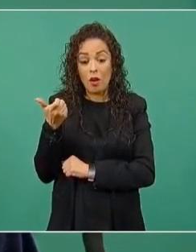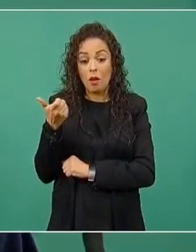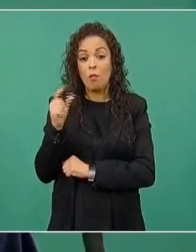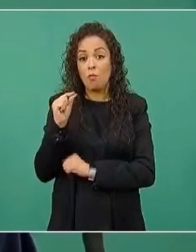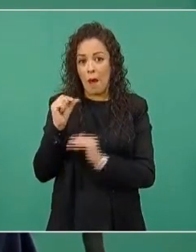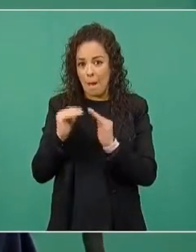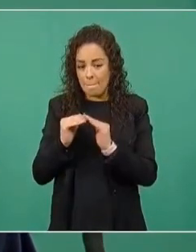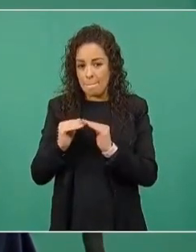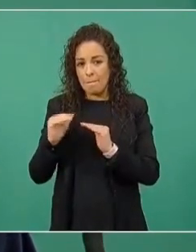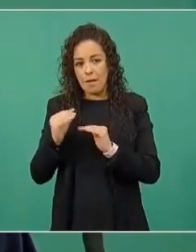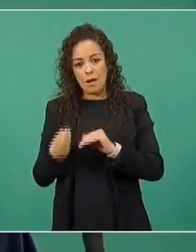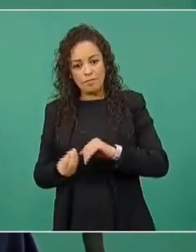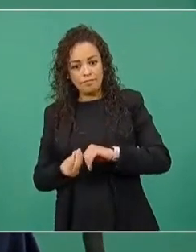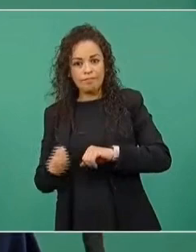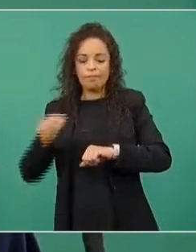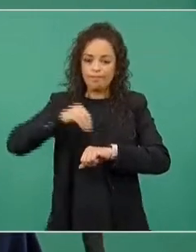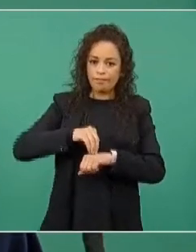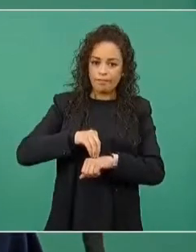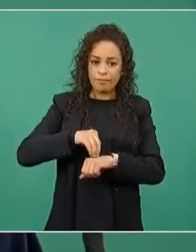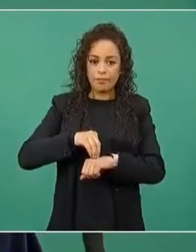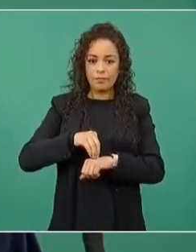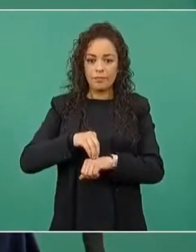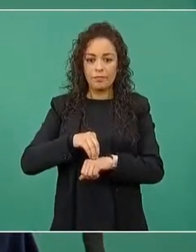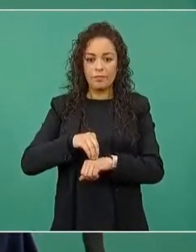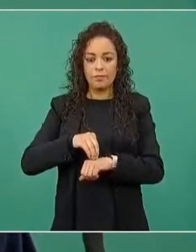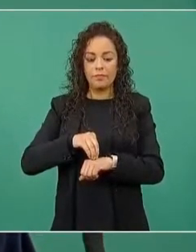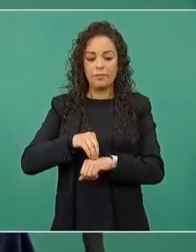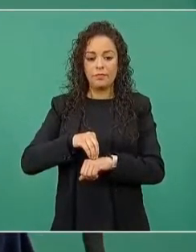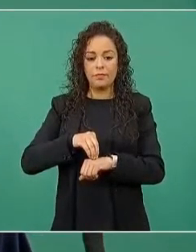al combustóleo,